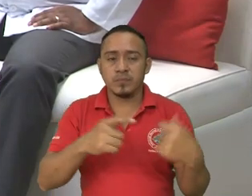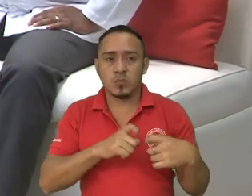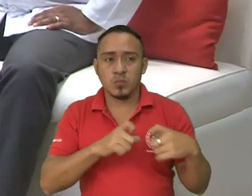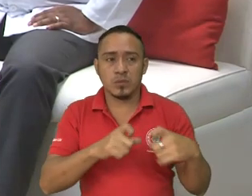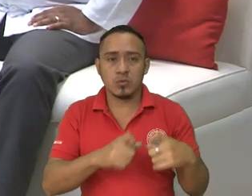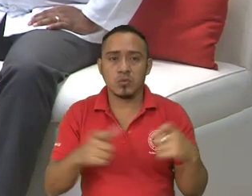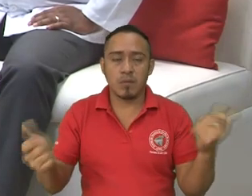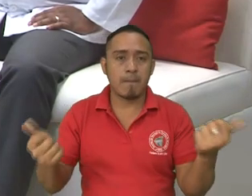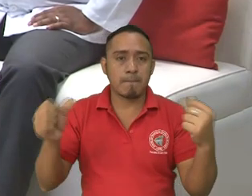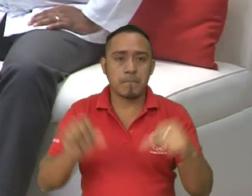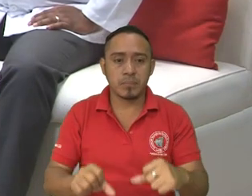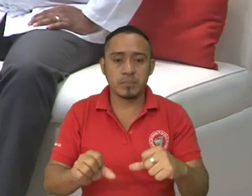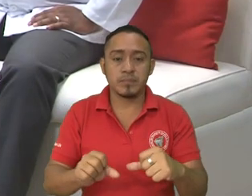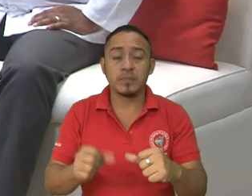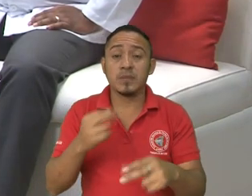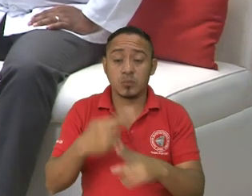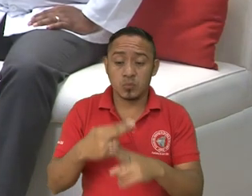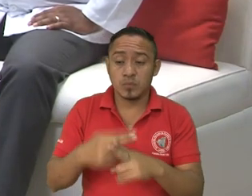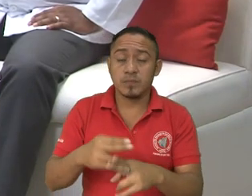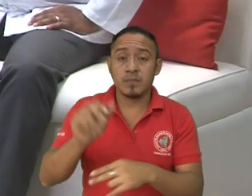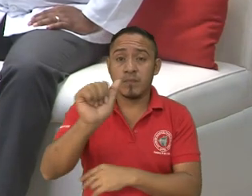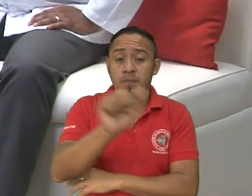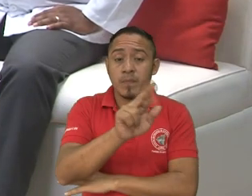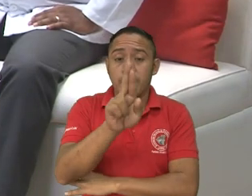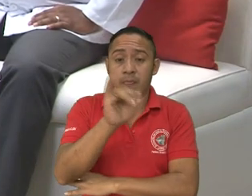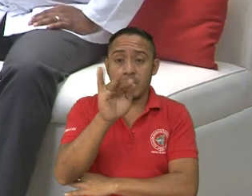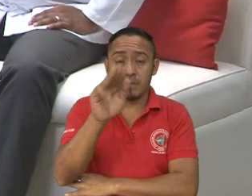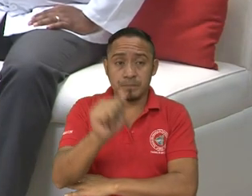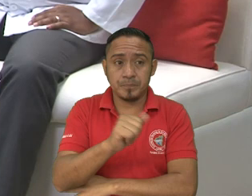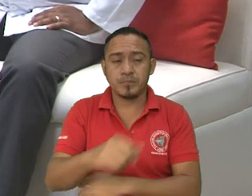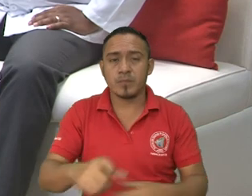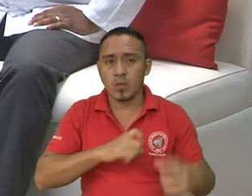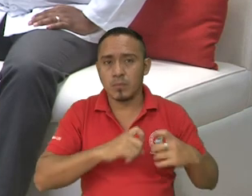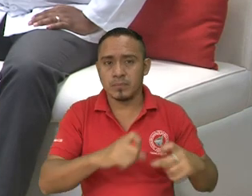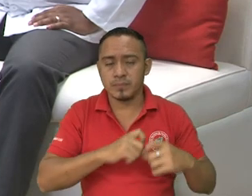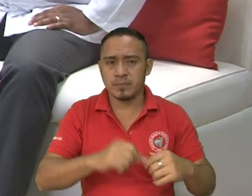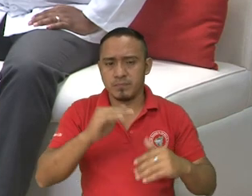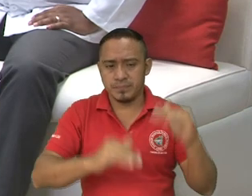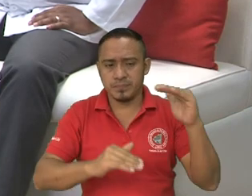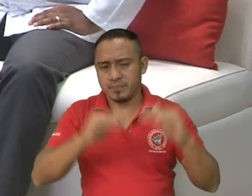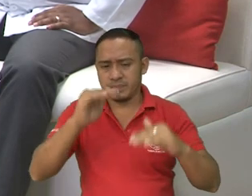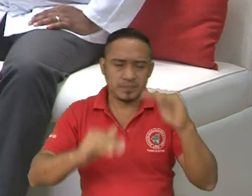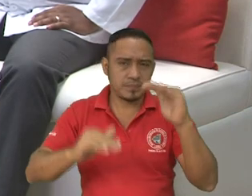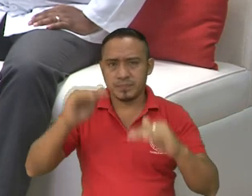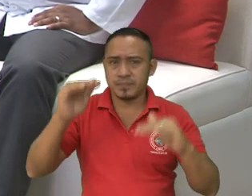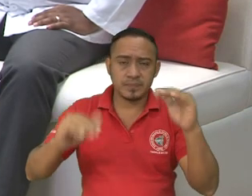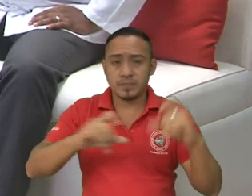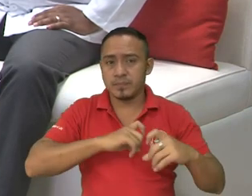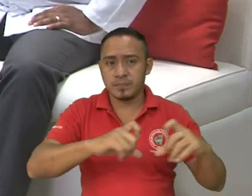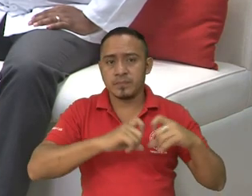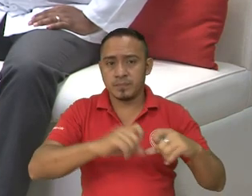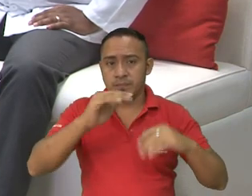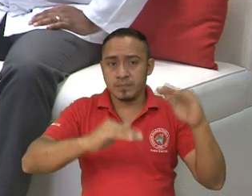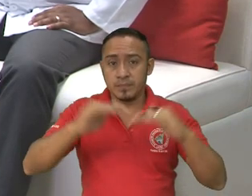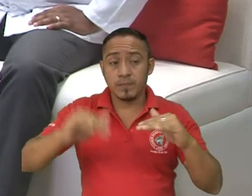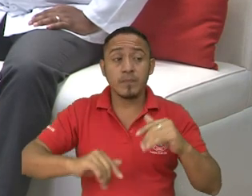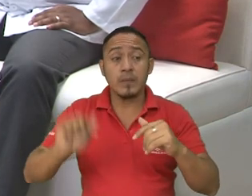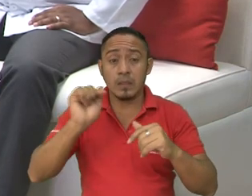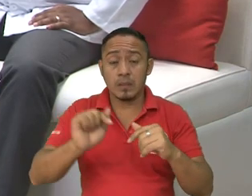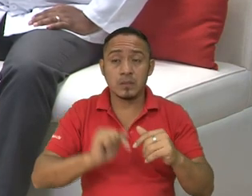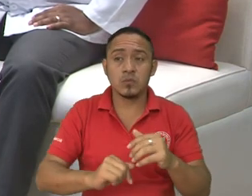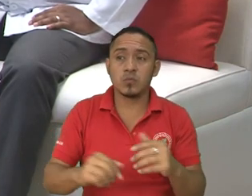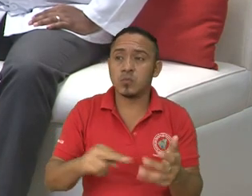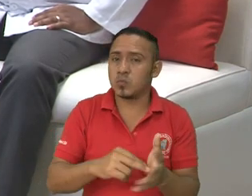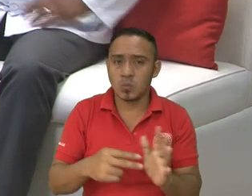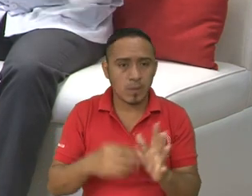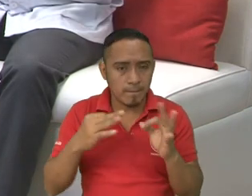de latir debido a una arritmia, que es el latido del corazón de manera desorganizada. Al suceder esto, no hay un